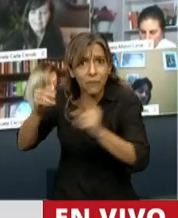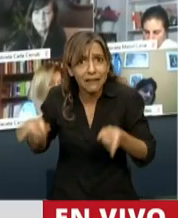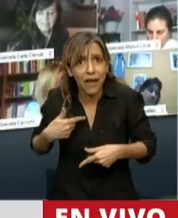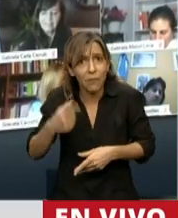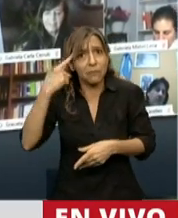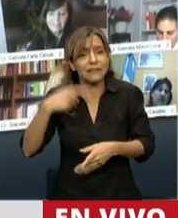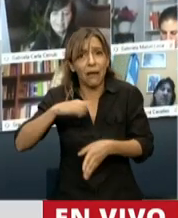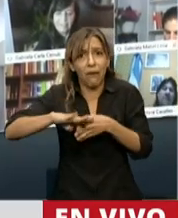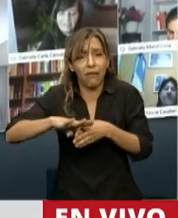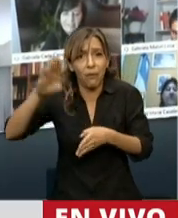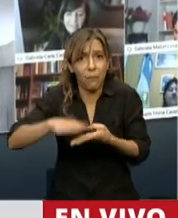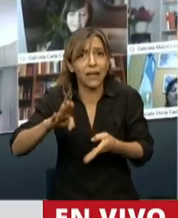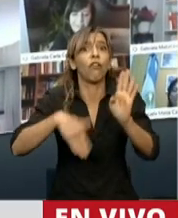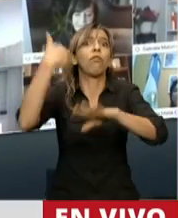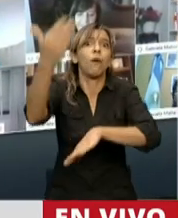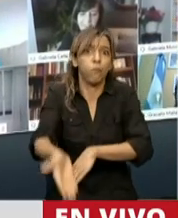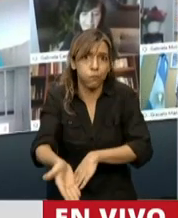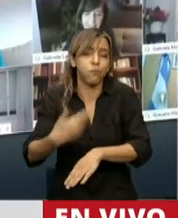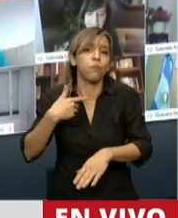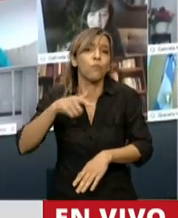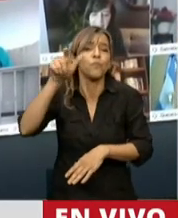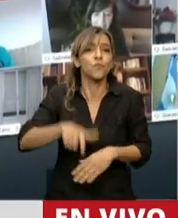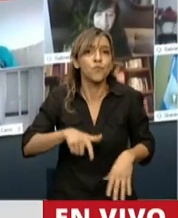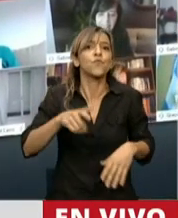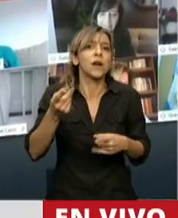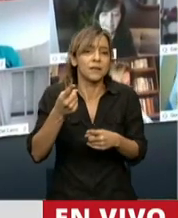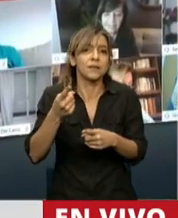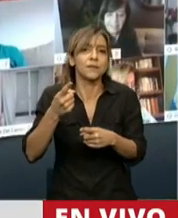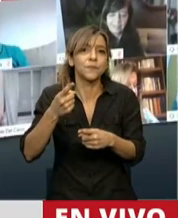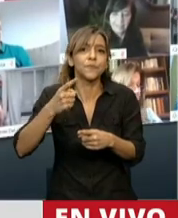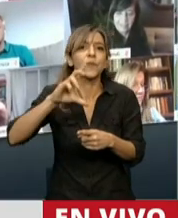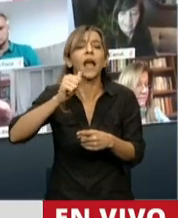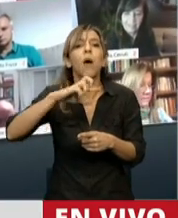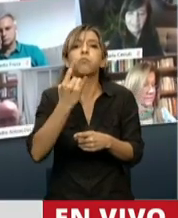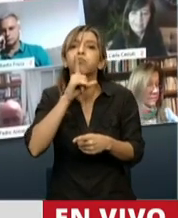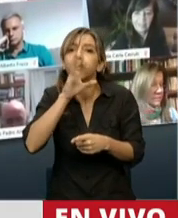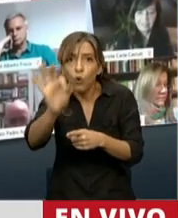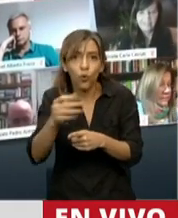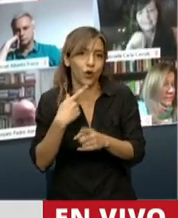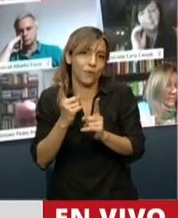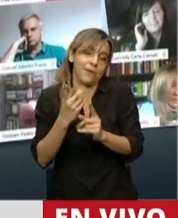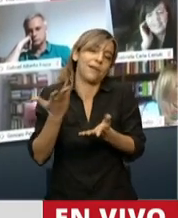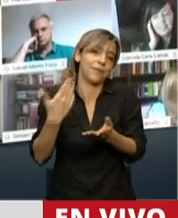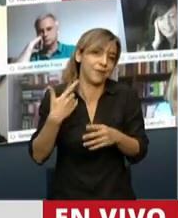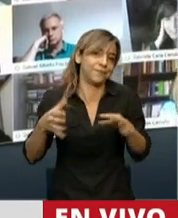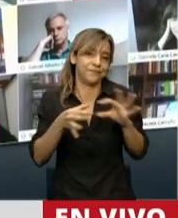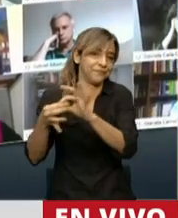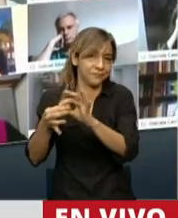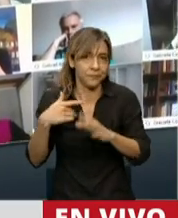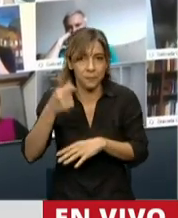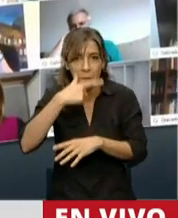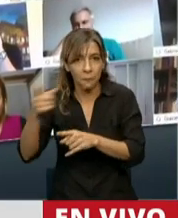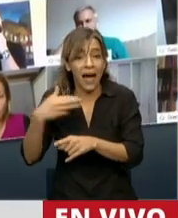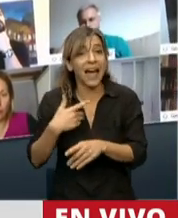de las finanzas. El Messi de las finanzas. El primo del hermano de vida de Macri. Intervención del